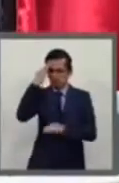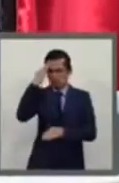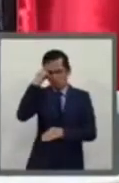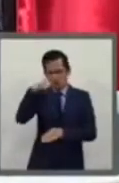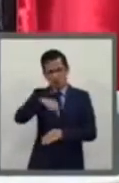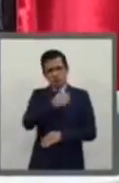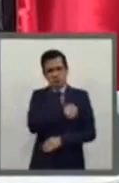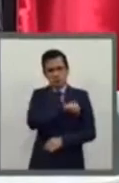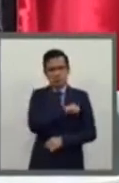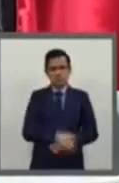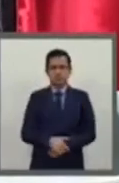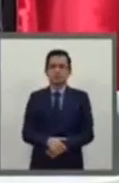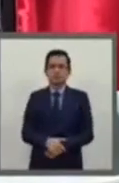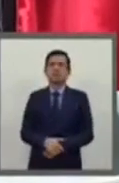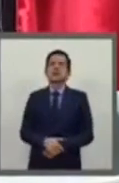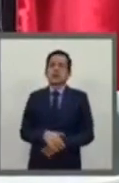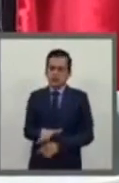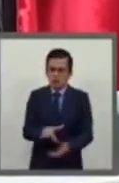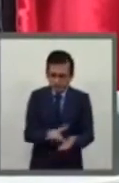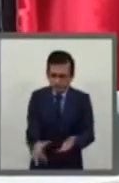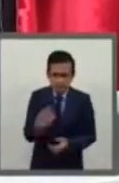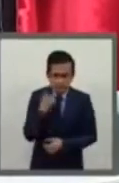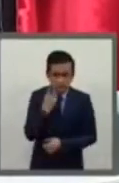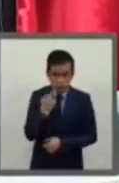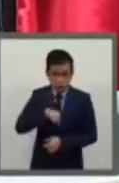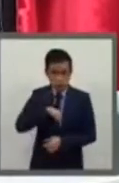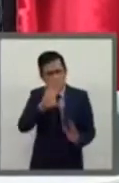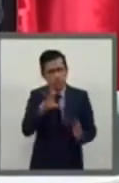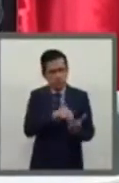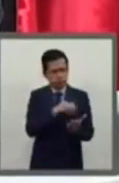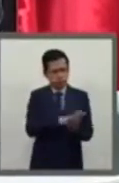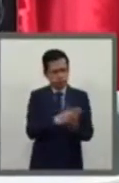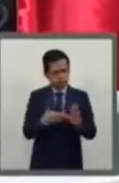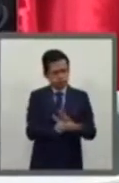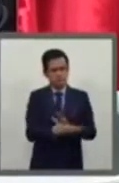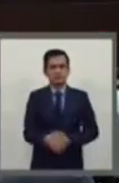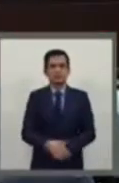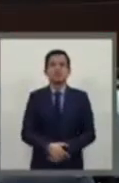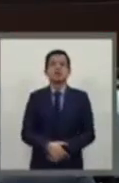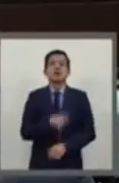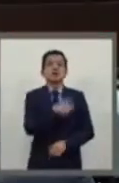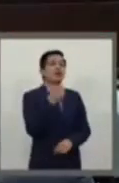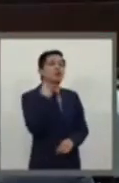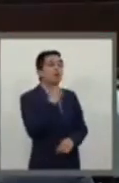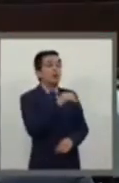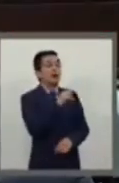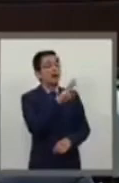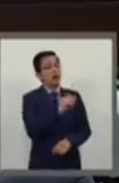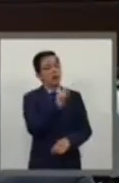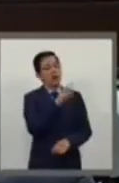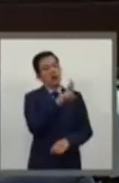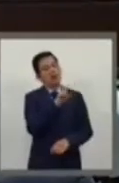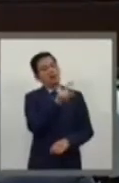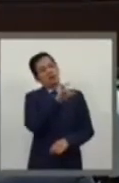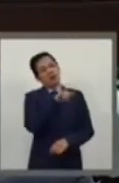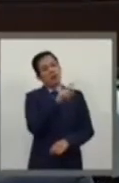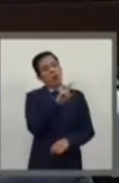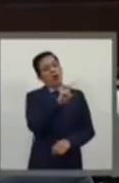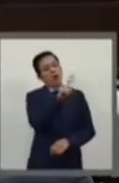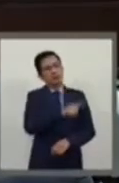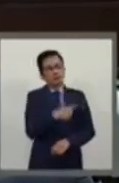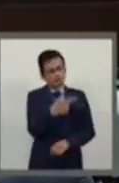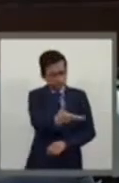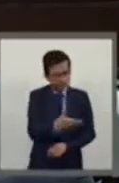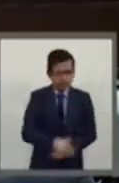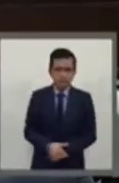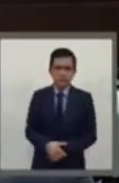La Cámara no participa en ese proceso, pero su expresión ha quedado registrada. Juárez. Sí, presidente, para pedirte de